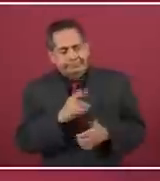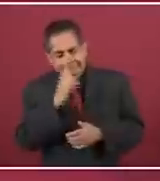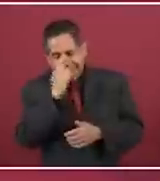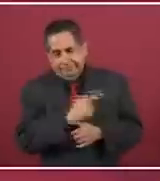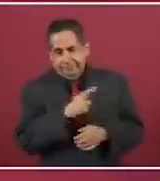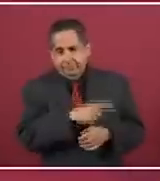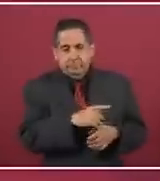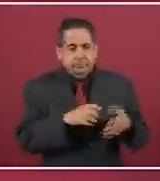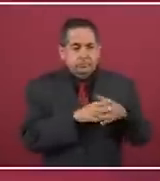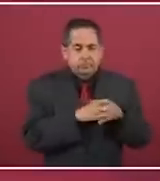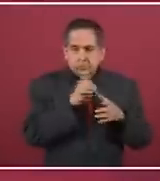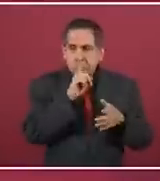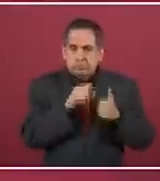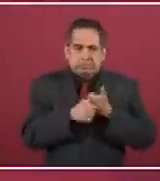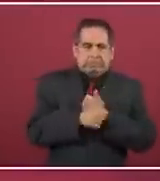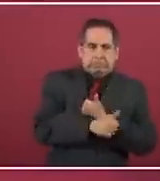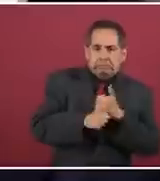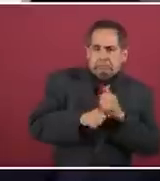se agazapan.